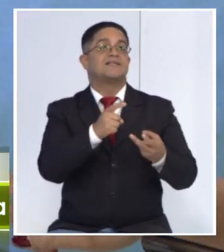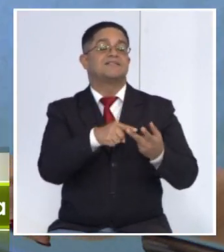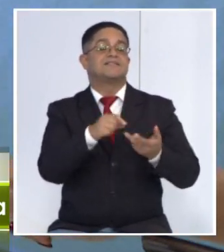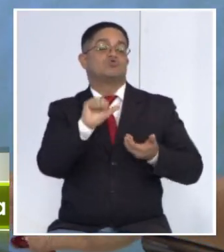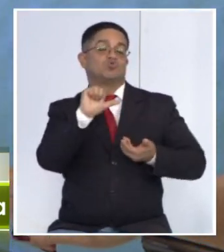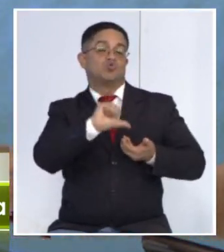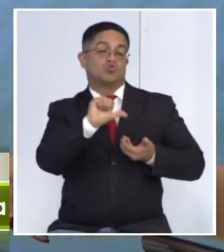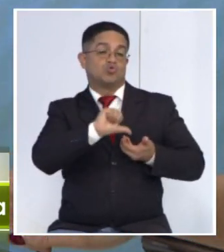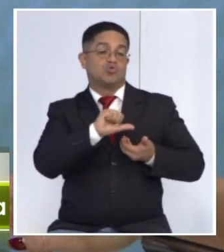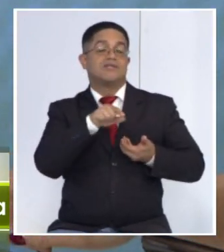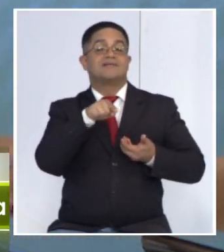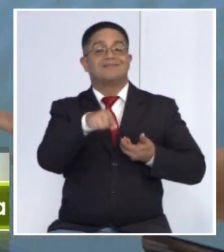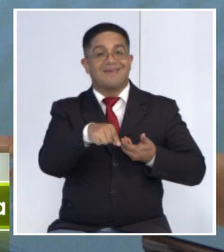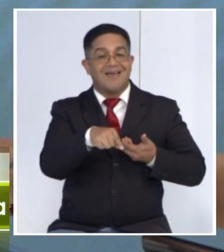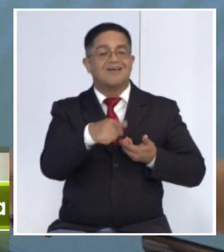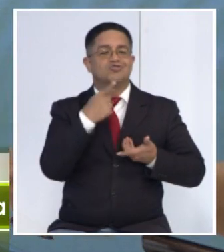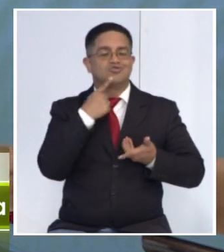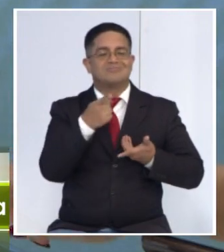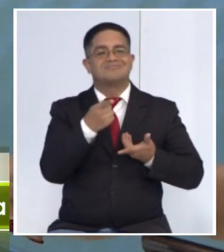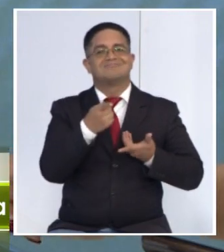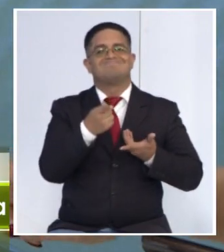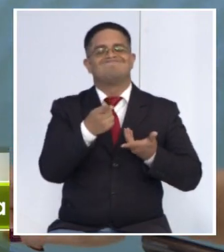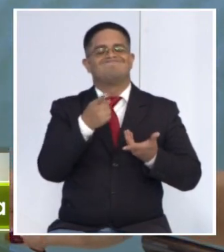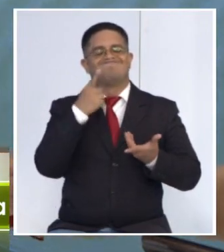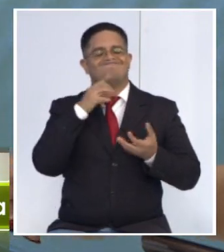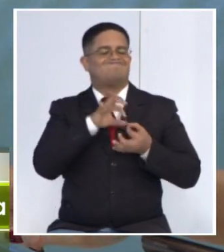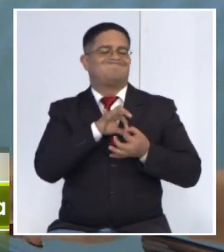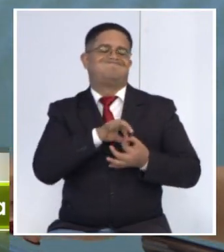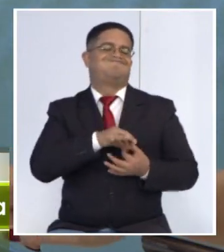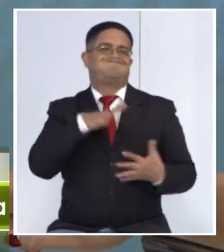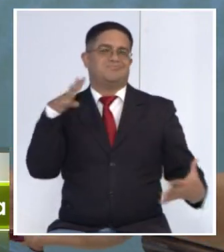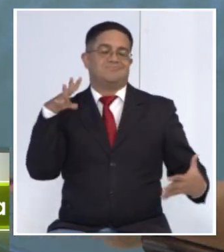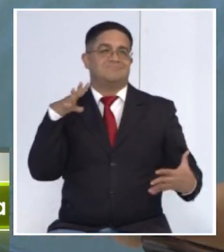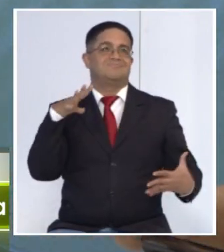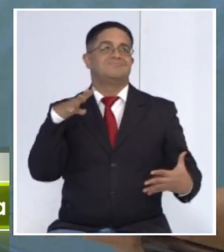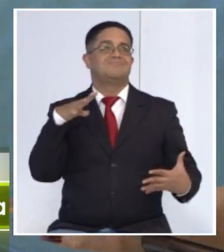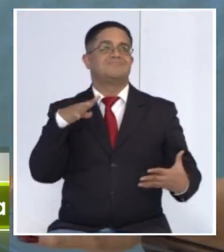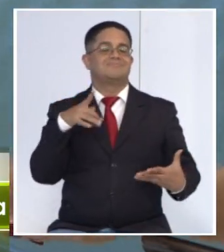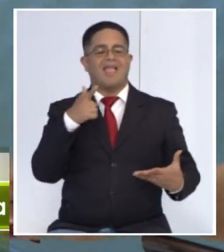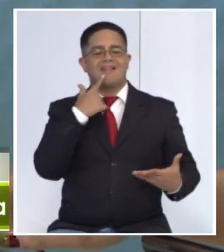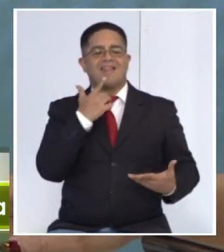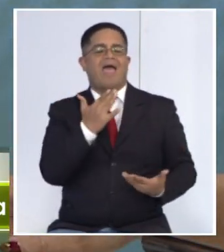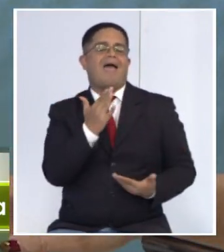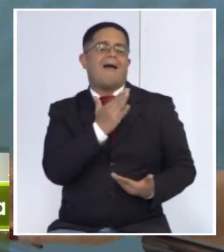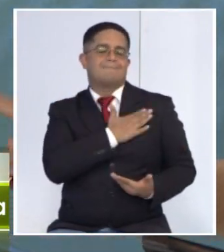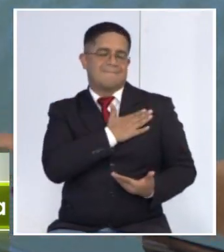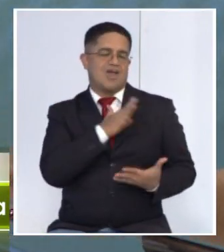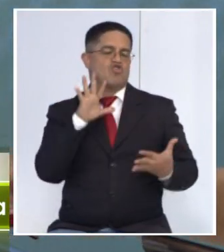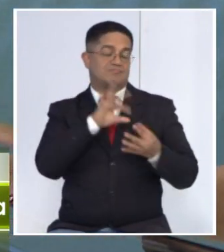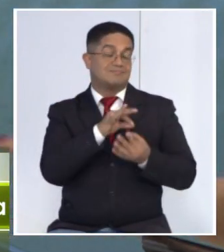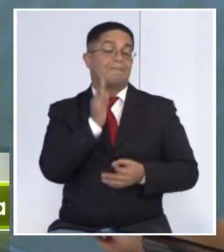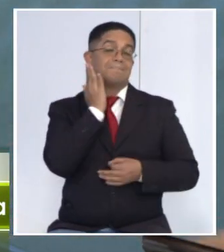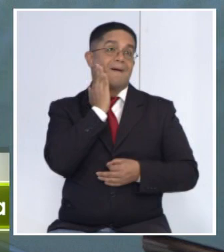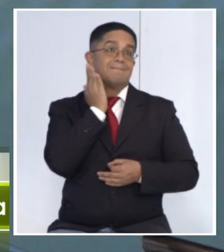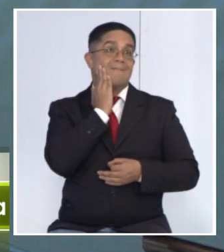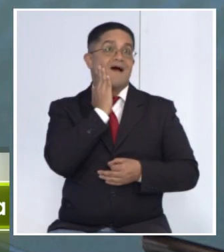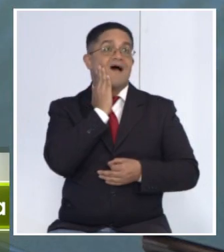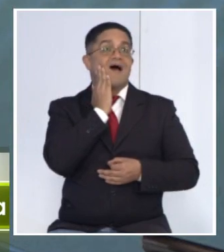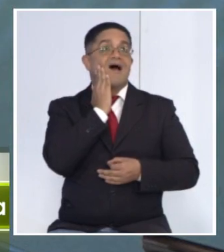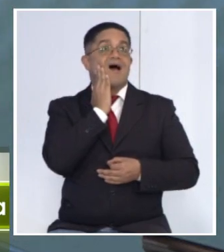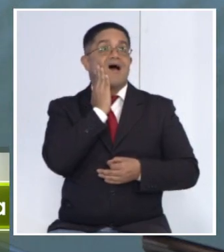y eso fracturó el mecanismo fisiológico importante del apego precoz y el alojamiento conjunto. O sea, para que los bebés